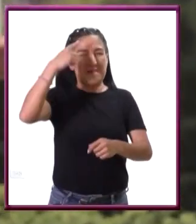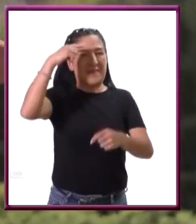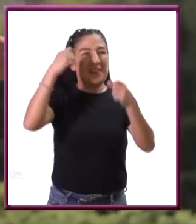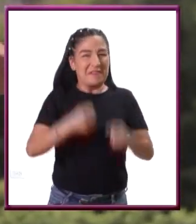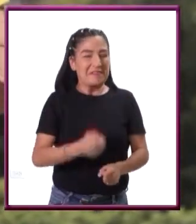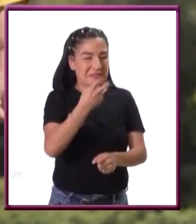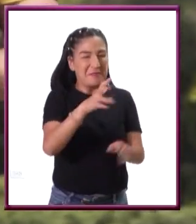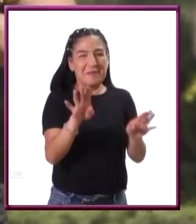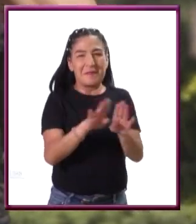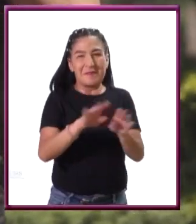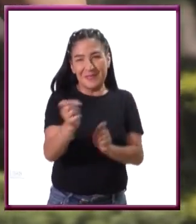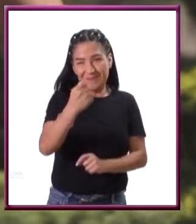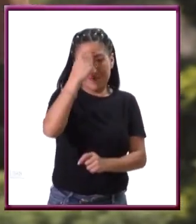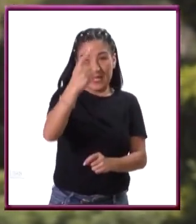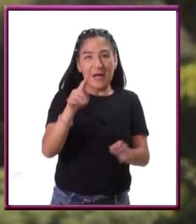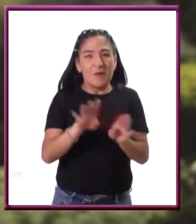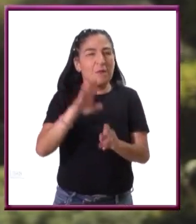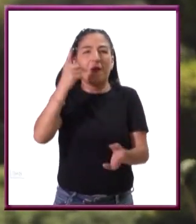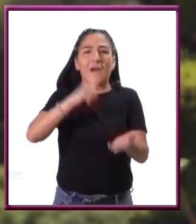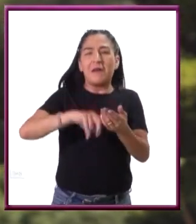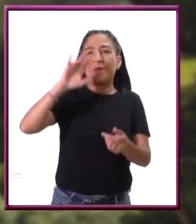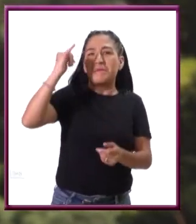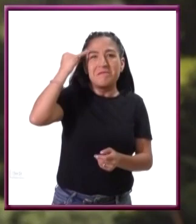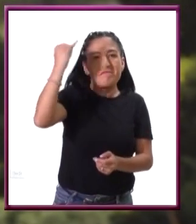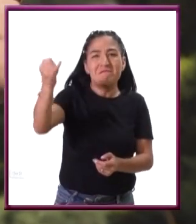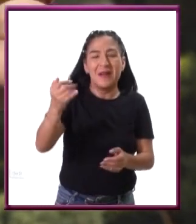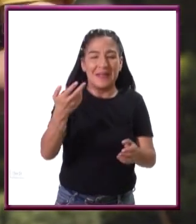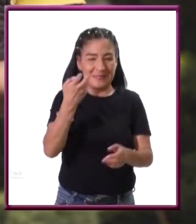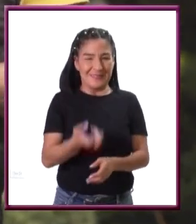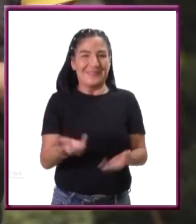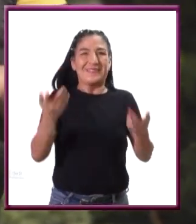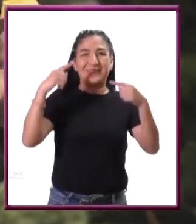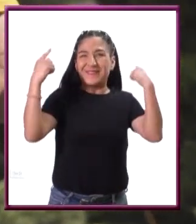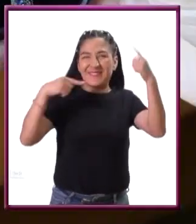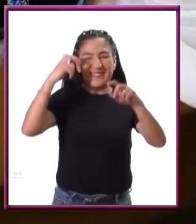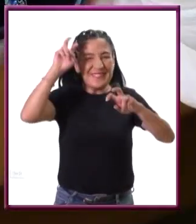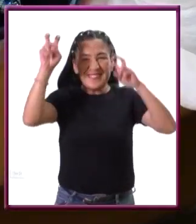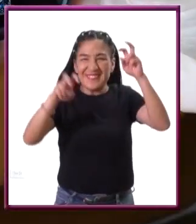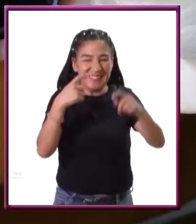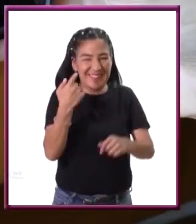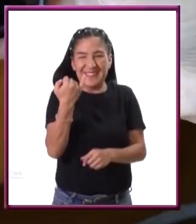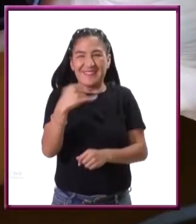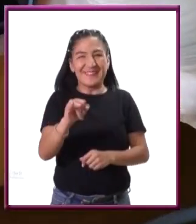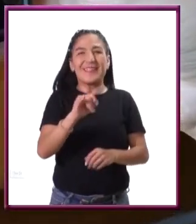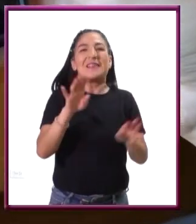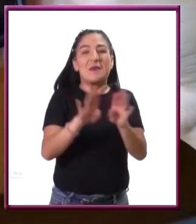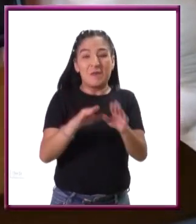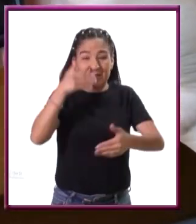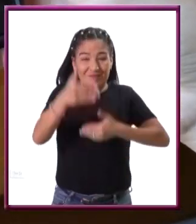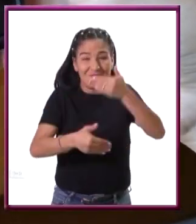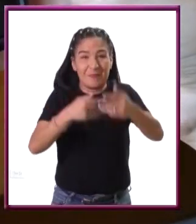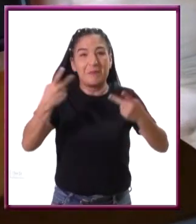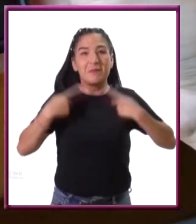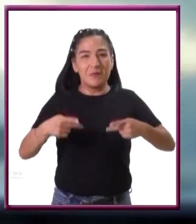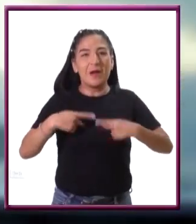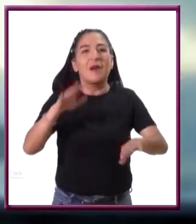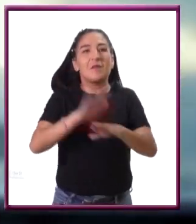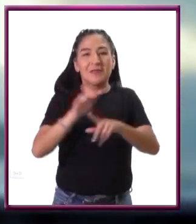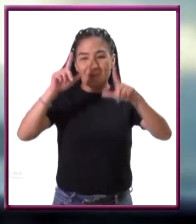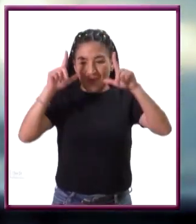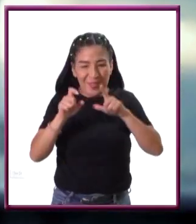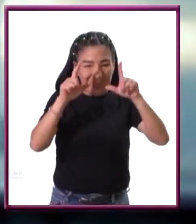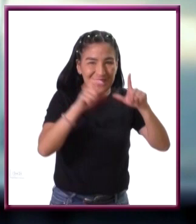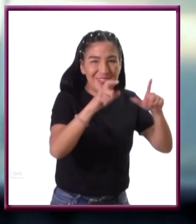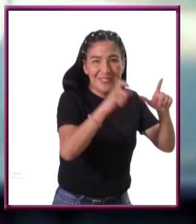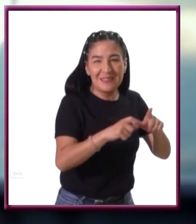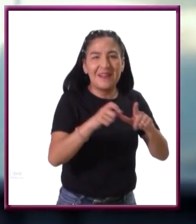habrían podido imaginar ni en sus más locos sueños. Imagínate, cada día más personas tenemos acceso a la fotografía, en gran